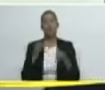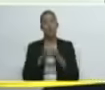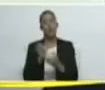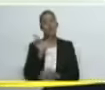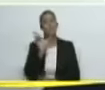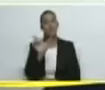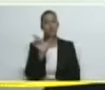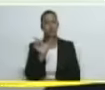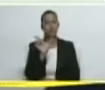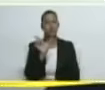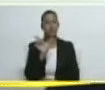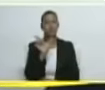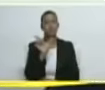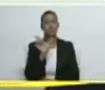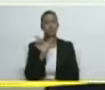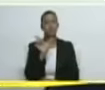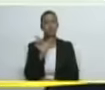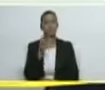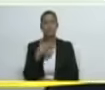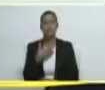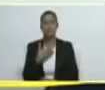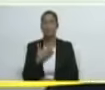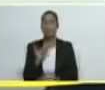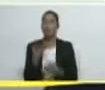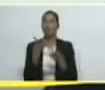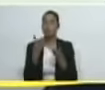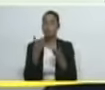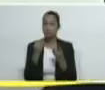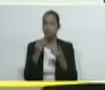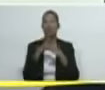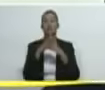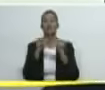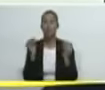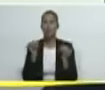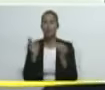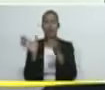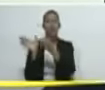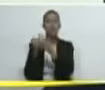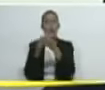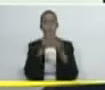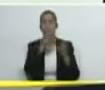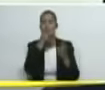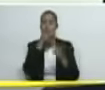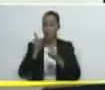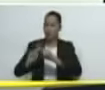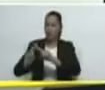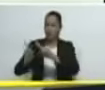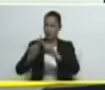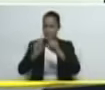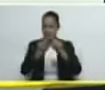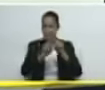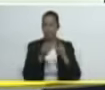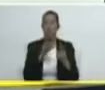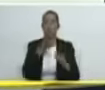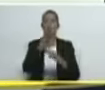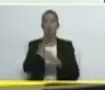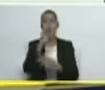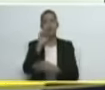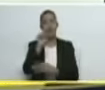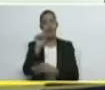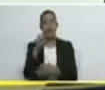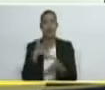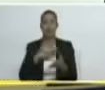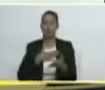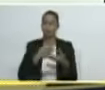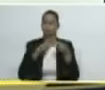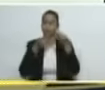de haber pasado por aquí todos los partidos del Gran Polo Patriótico, manifestar su voluntad